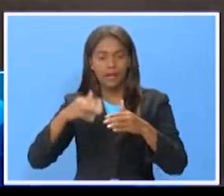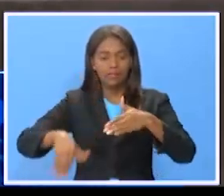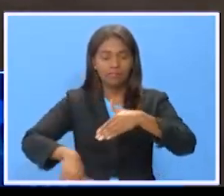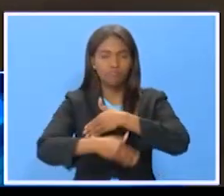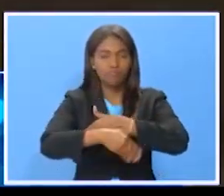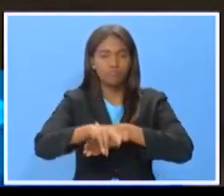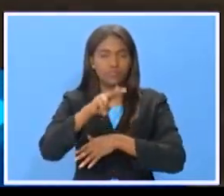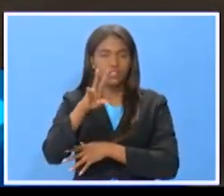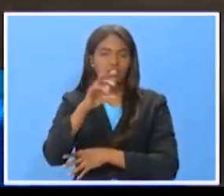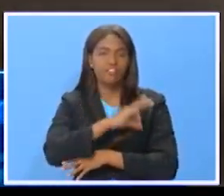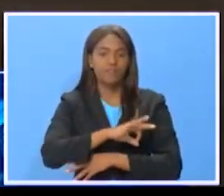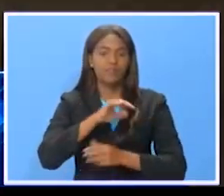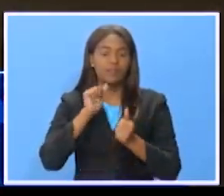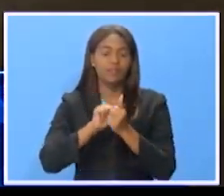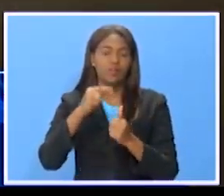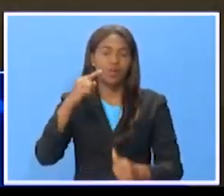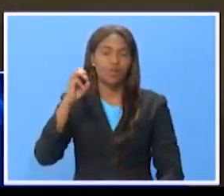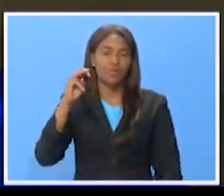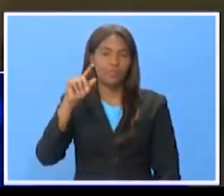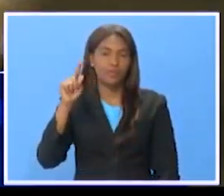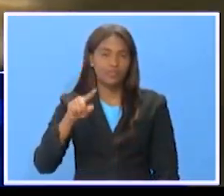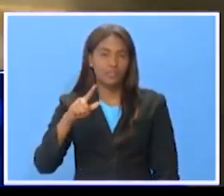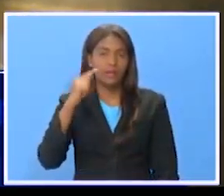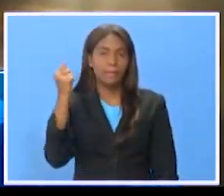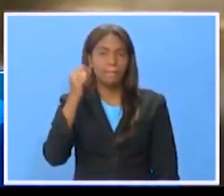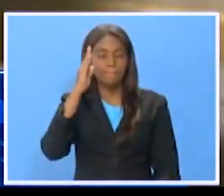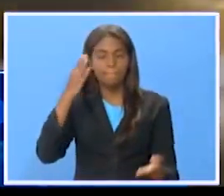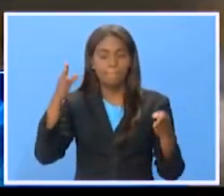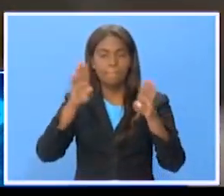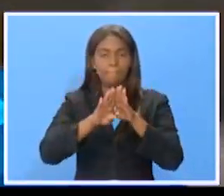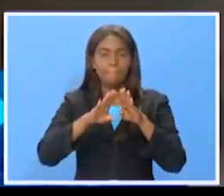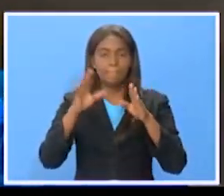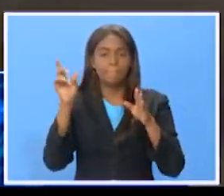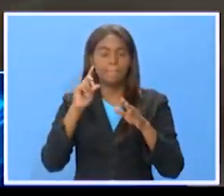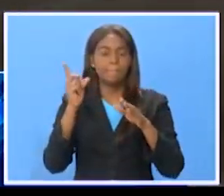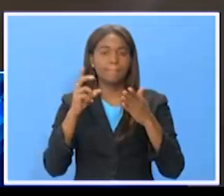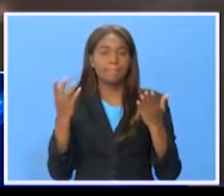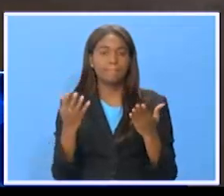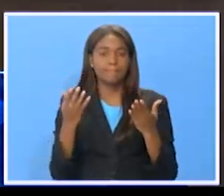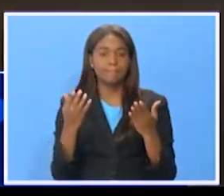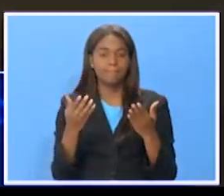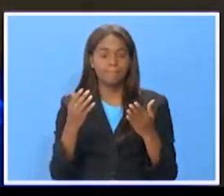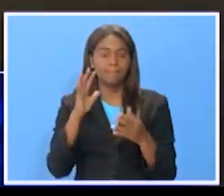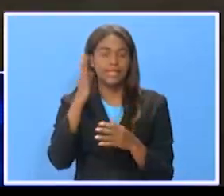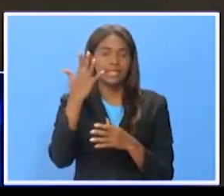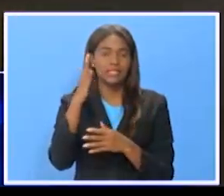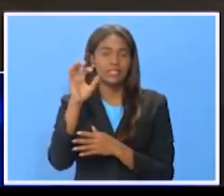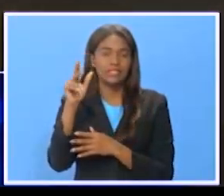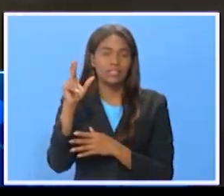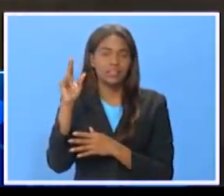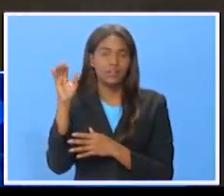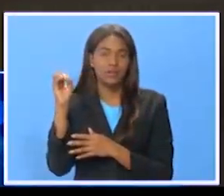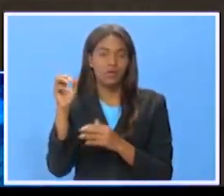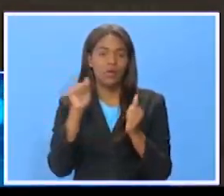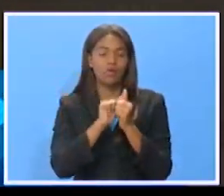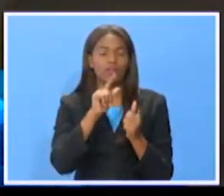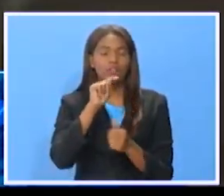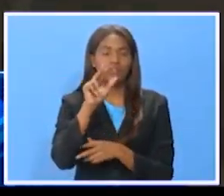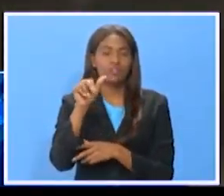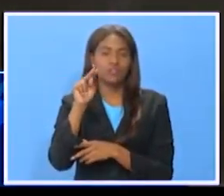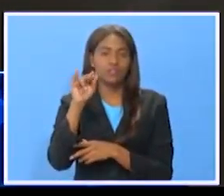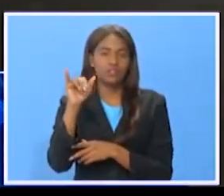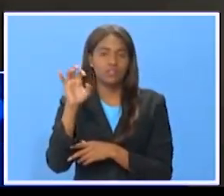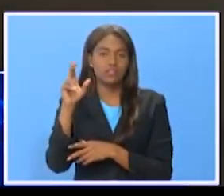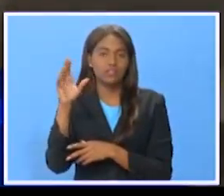27 de febrero con Máximo Gómez. El martes serán cerrados los pasos del Expreso Quinto Centenario con Tunti Cáceres y Peña